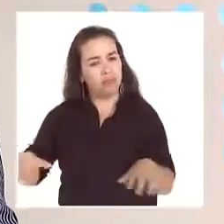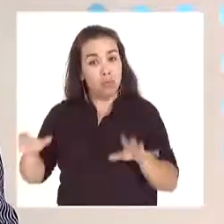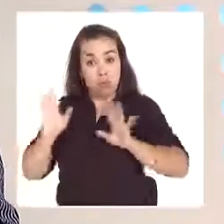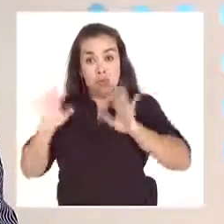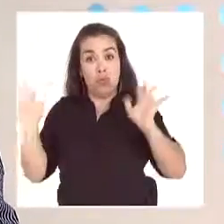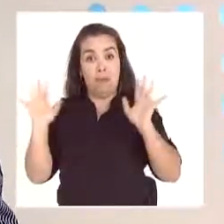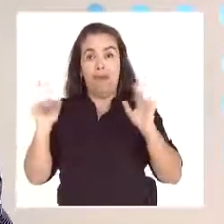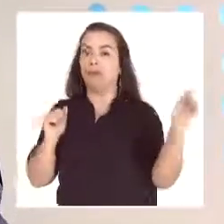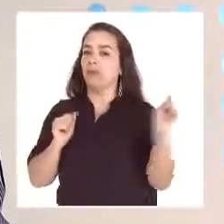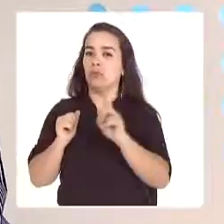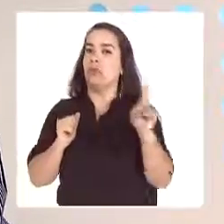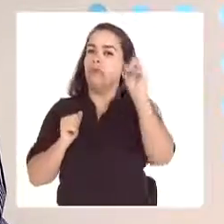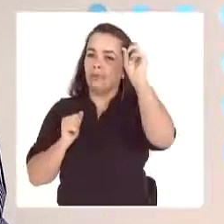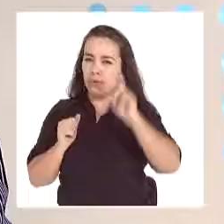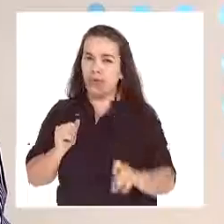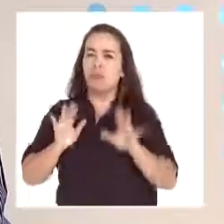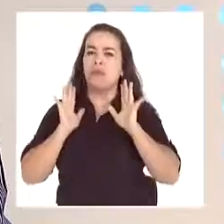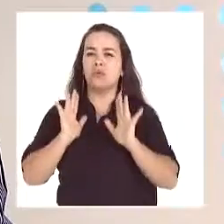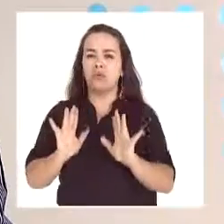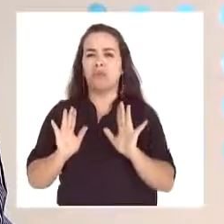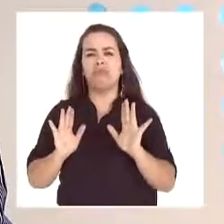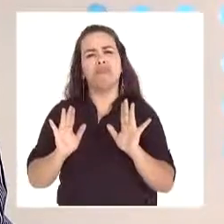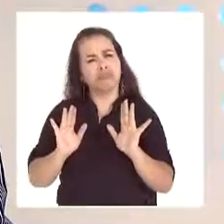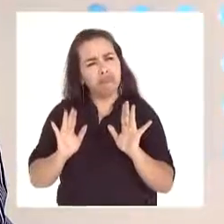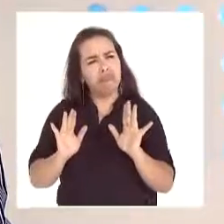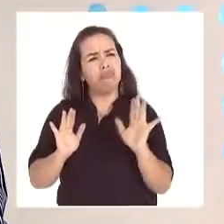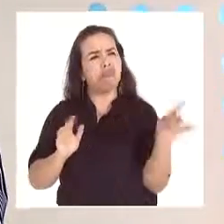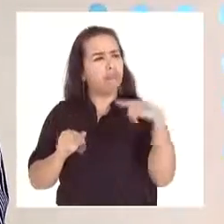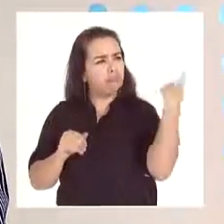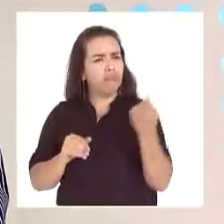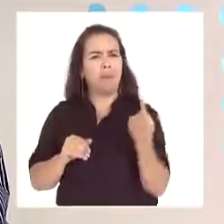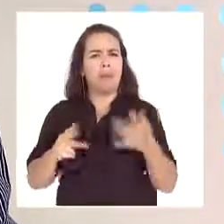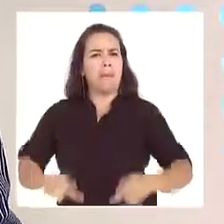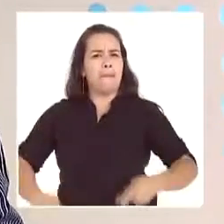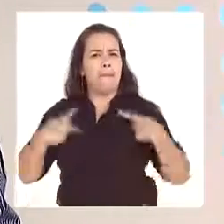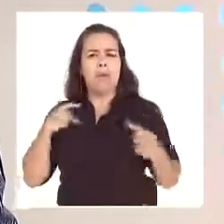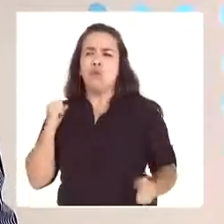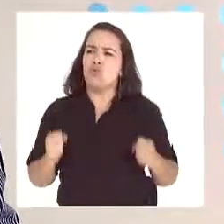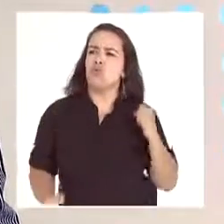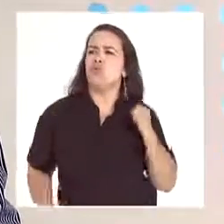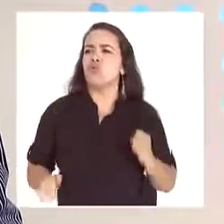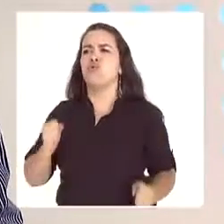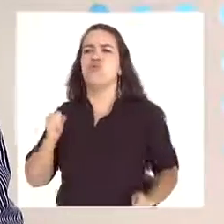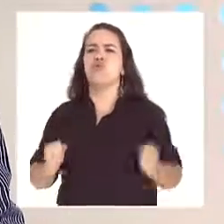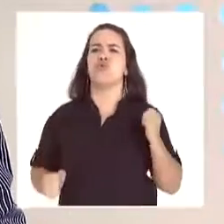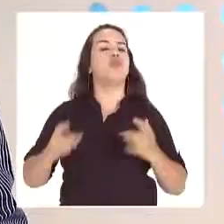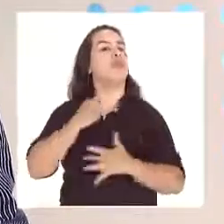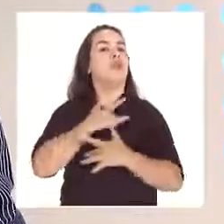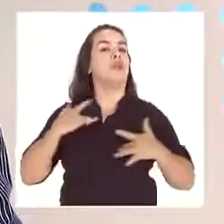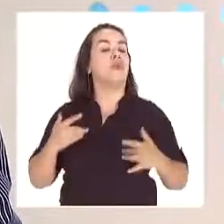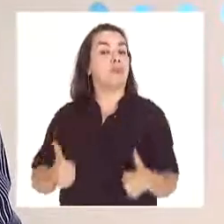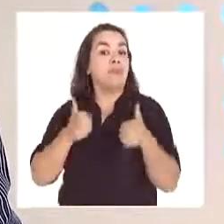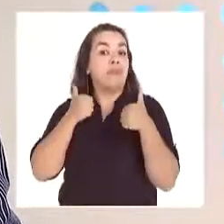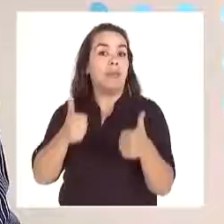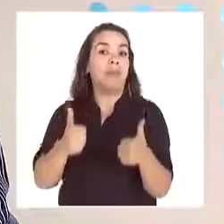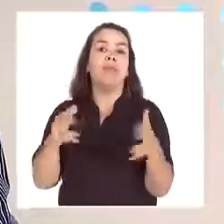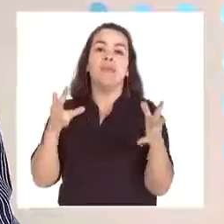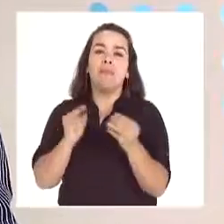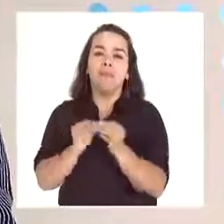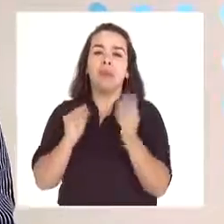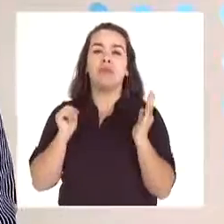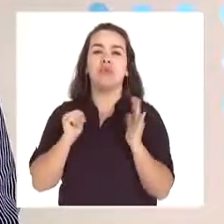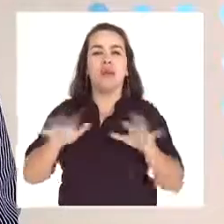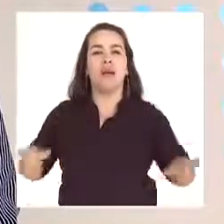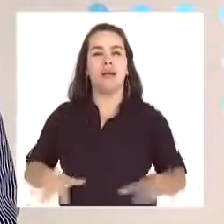también llevar en términos generales una vida saludable, es decir, mejorar la actividad